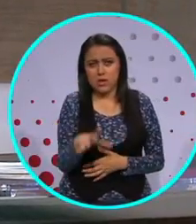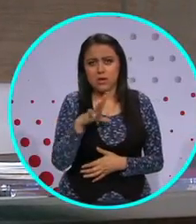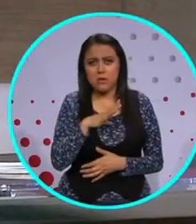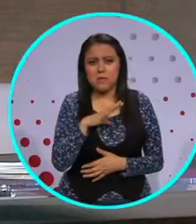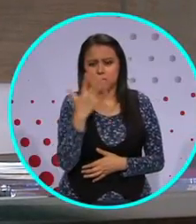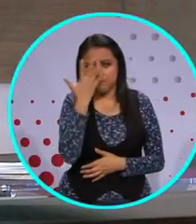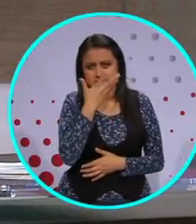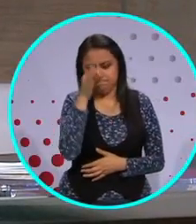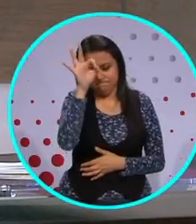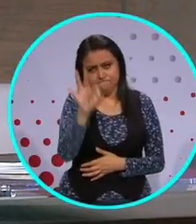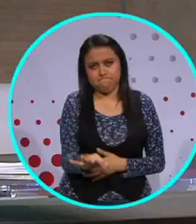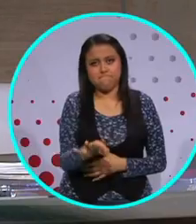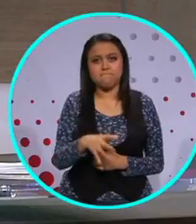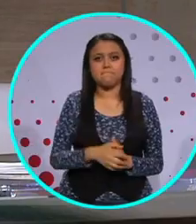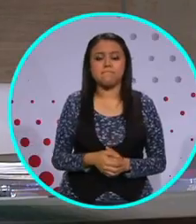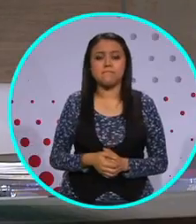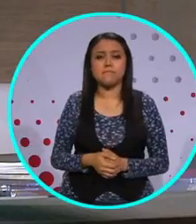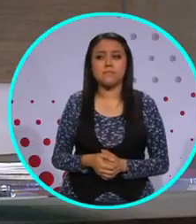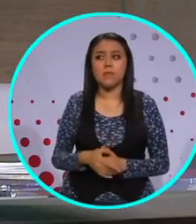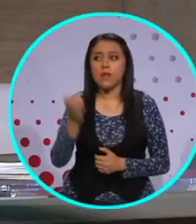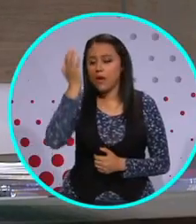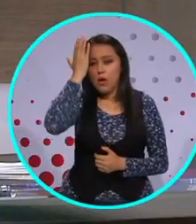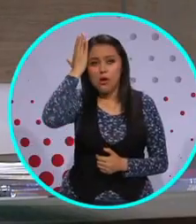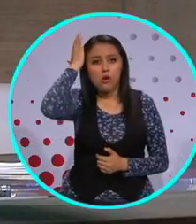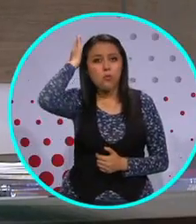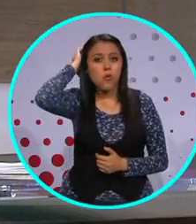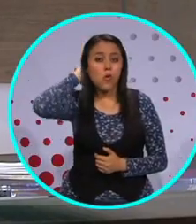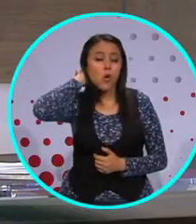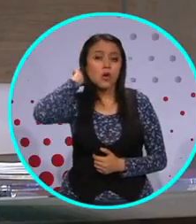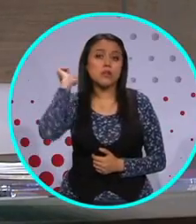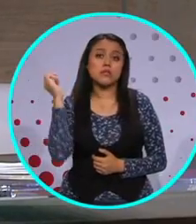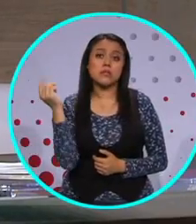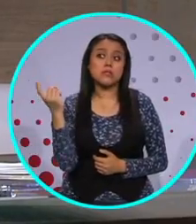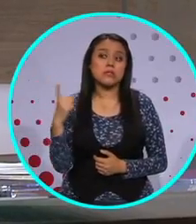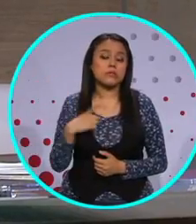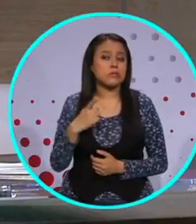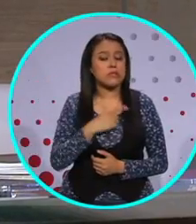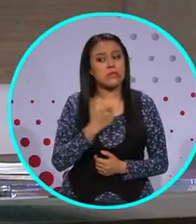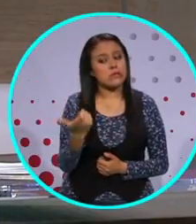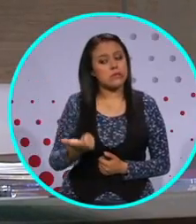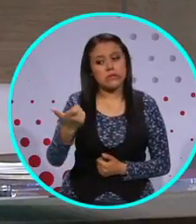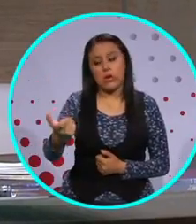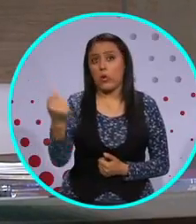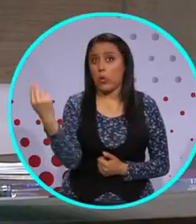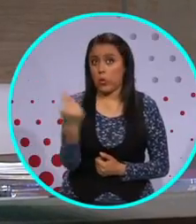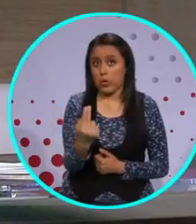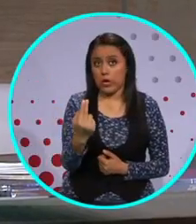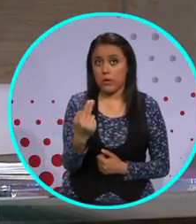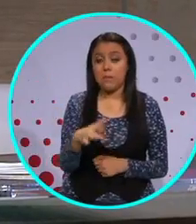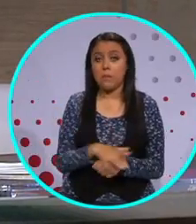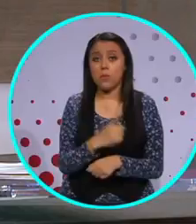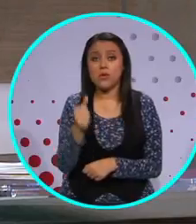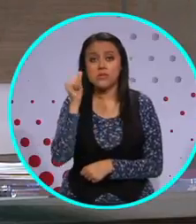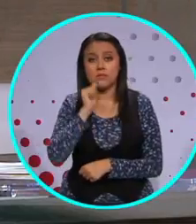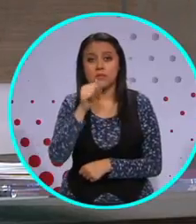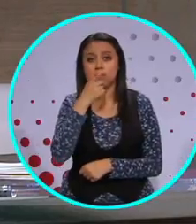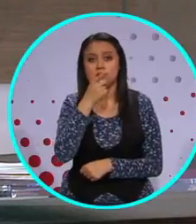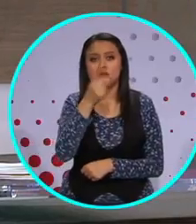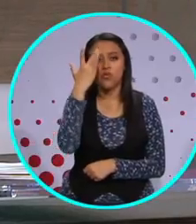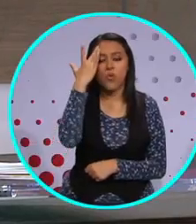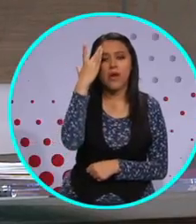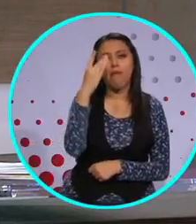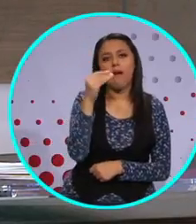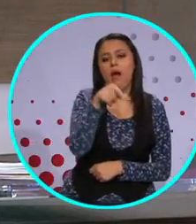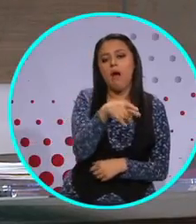territorio morelos tiene lugares donde urge dinero urgen recursos y cuando hablamos de morelos siempre acabamos en cuernavaca